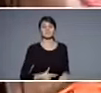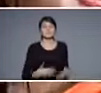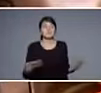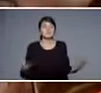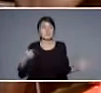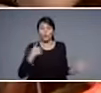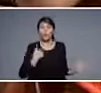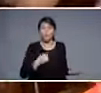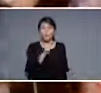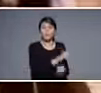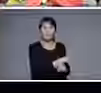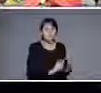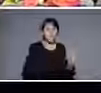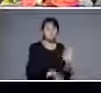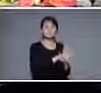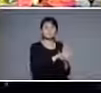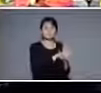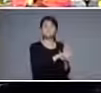Es que en el paro